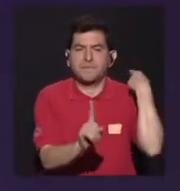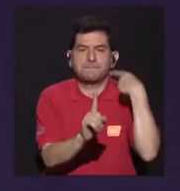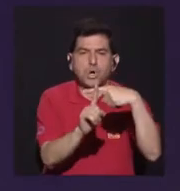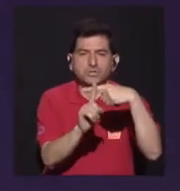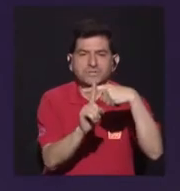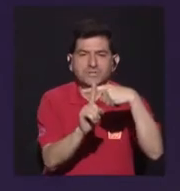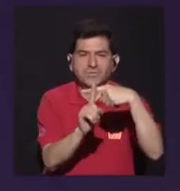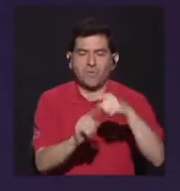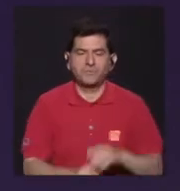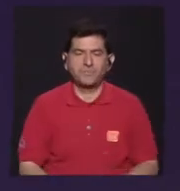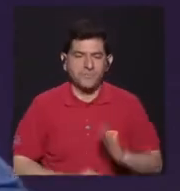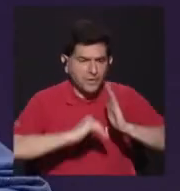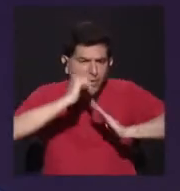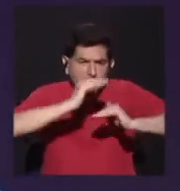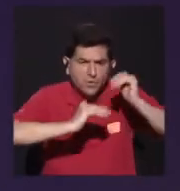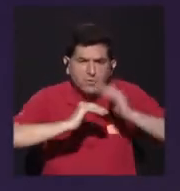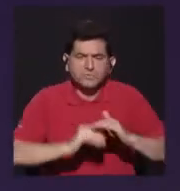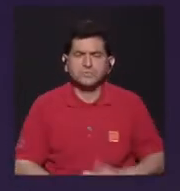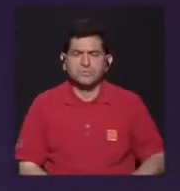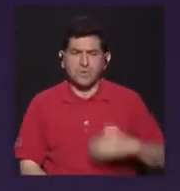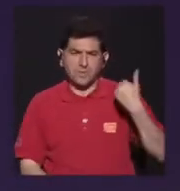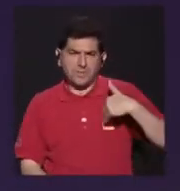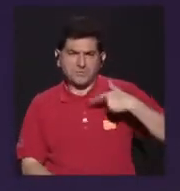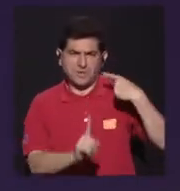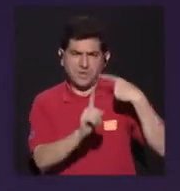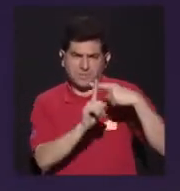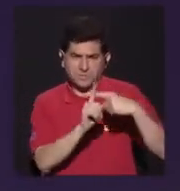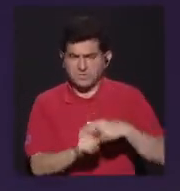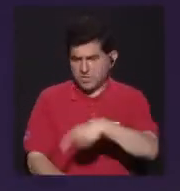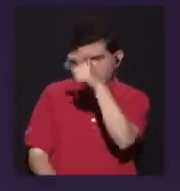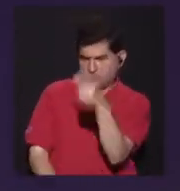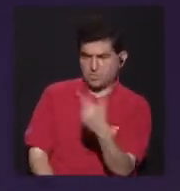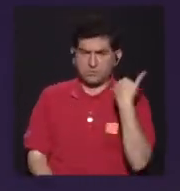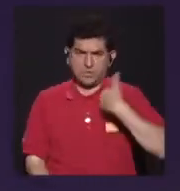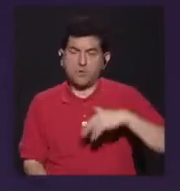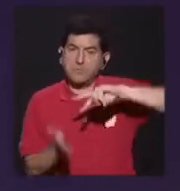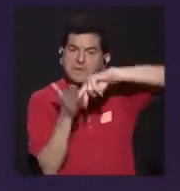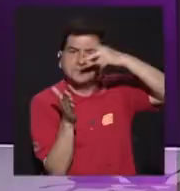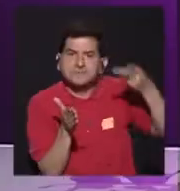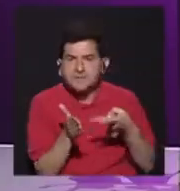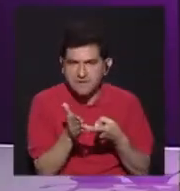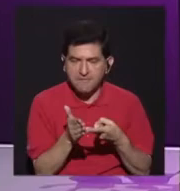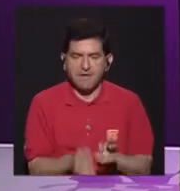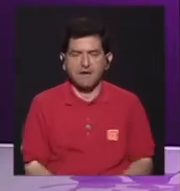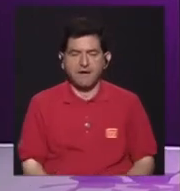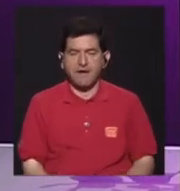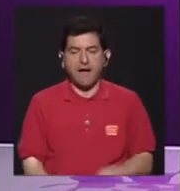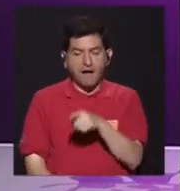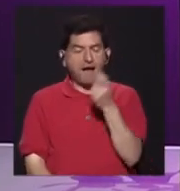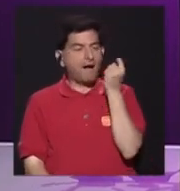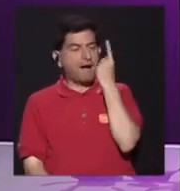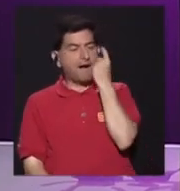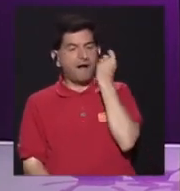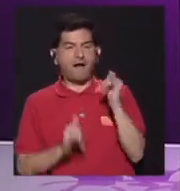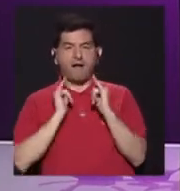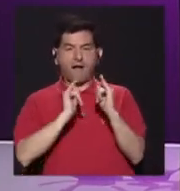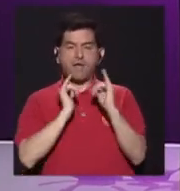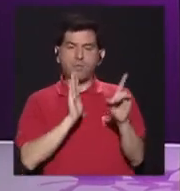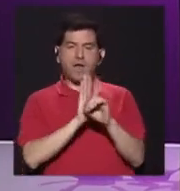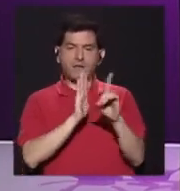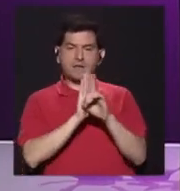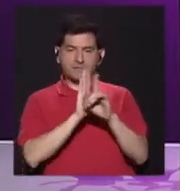¿verdad? Hablando de que una construcción de una masculinidad positiva en un hombre sugeriría que entienda la igualdad de